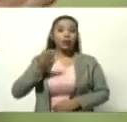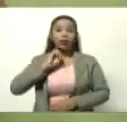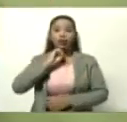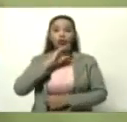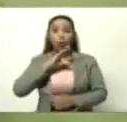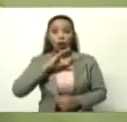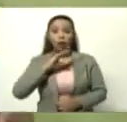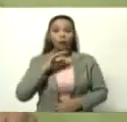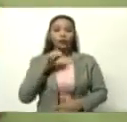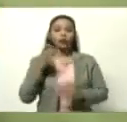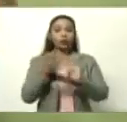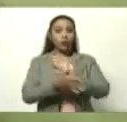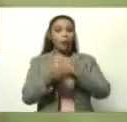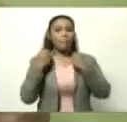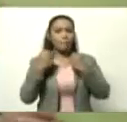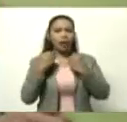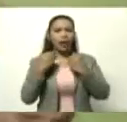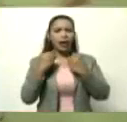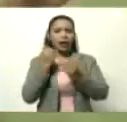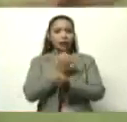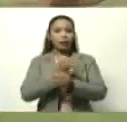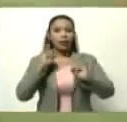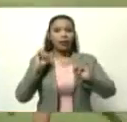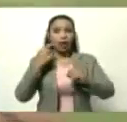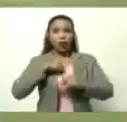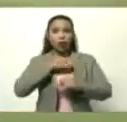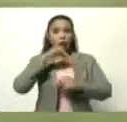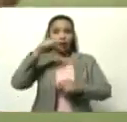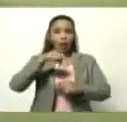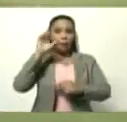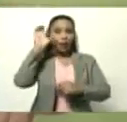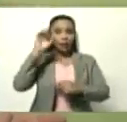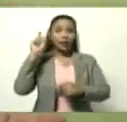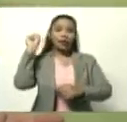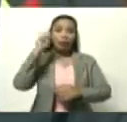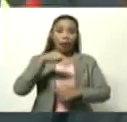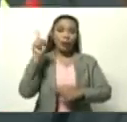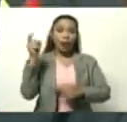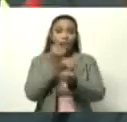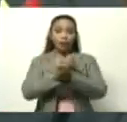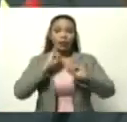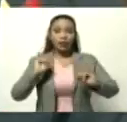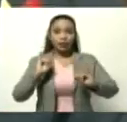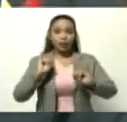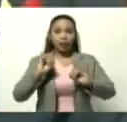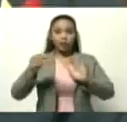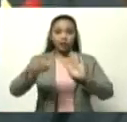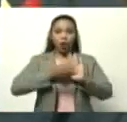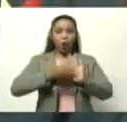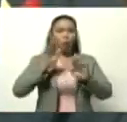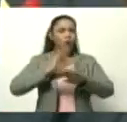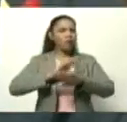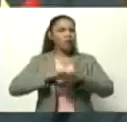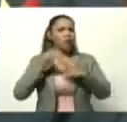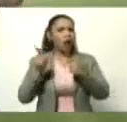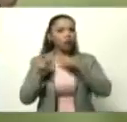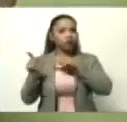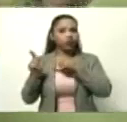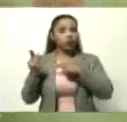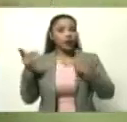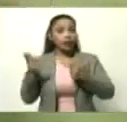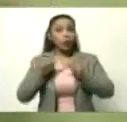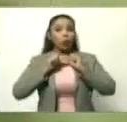crucial para la independencia de nuestro país y también para la independencia continental porque con ella pues